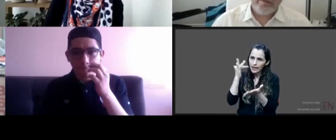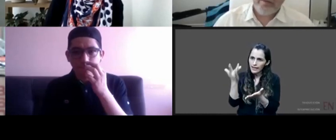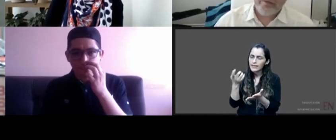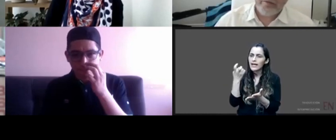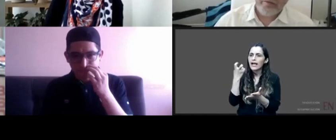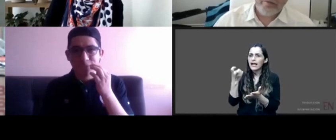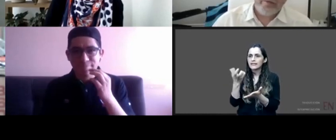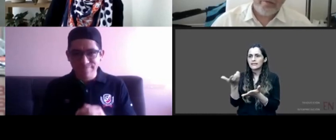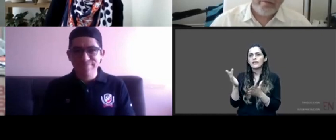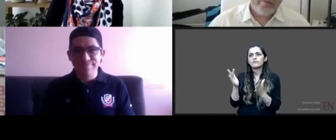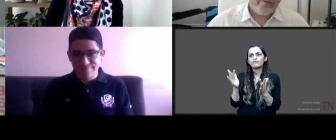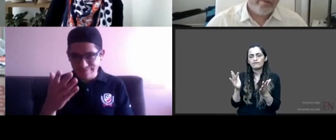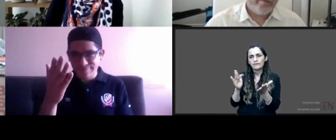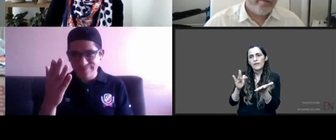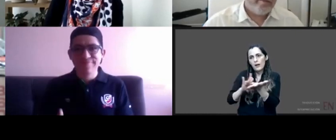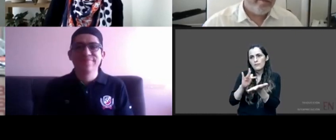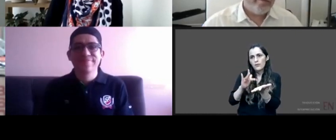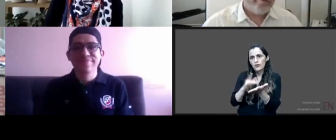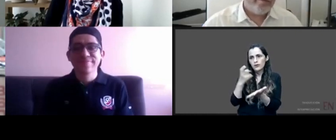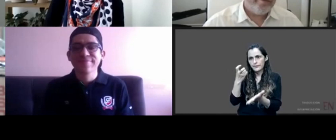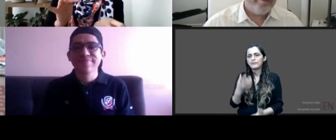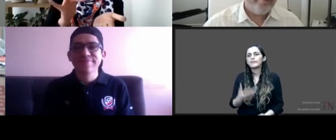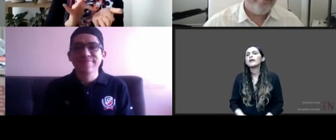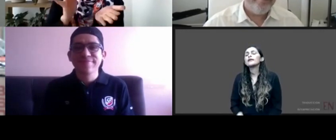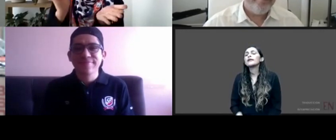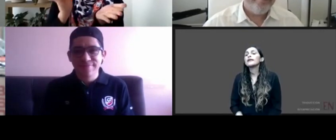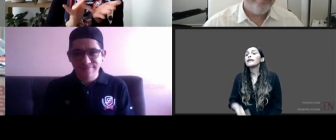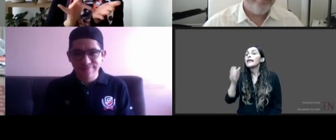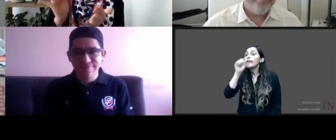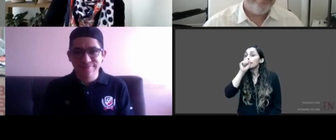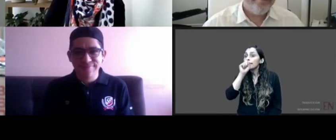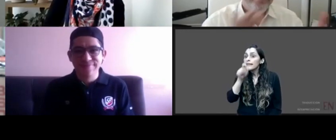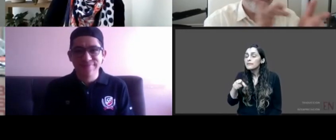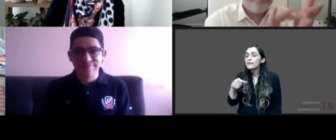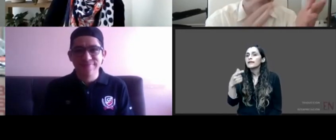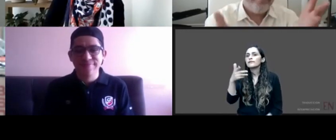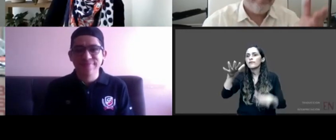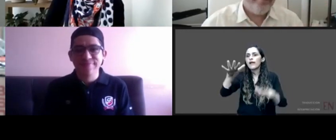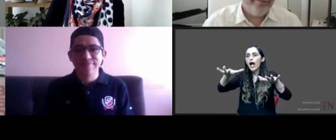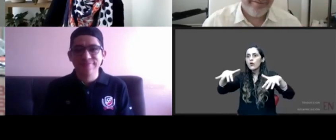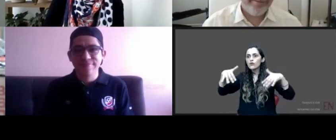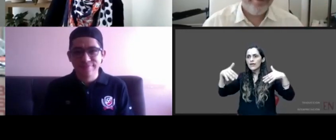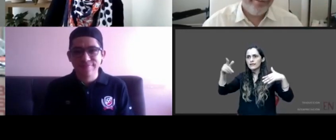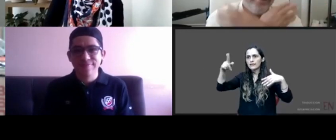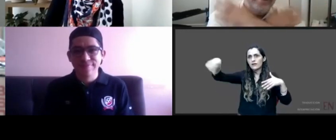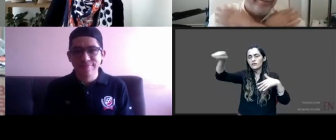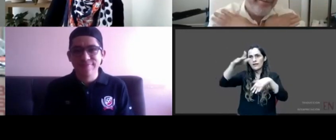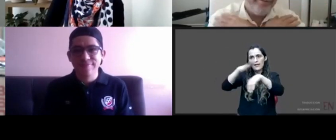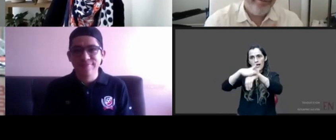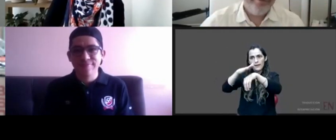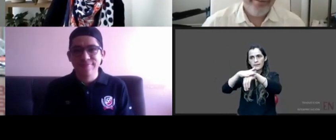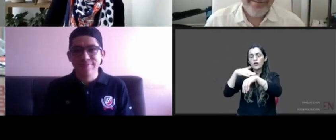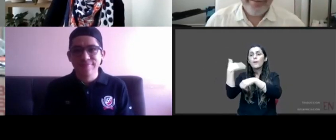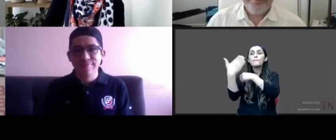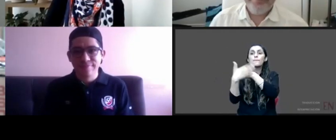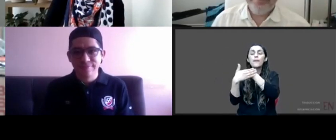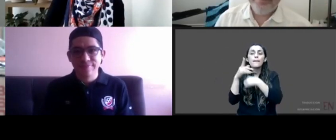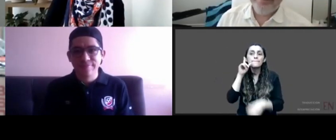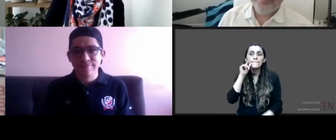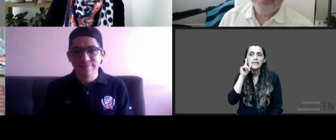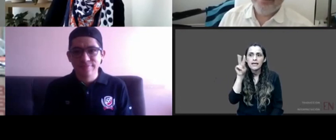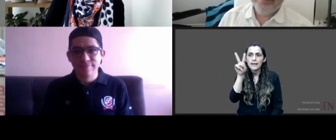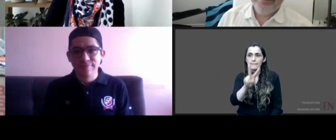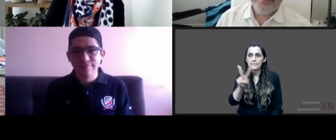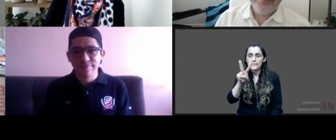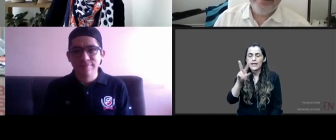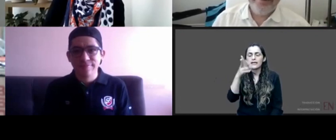por esta colaboración. Y a la audiencia también invitarles a los próximos conversatorios que vamos a tener el día de mañana, viernes 10 de